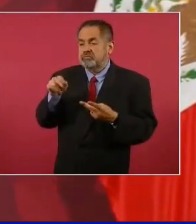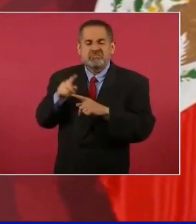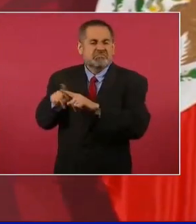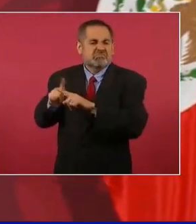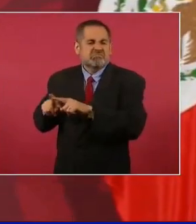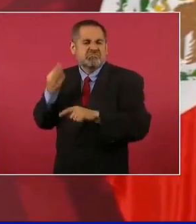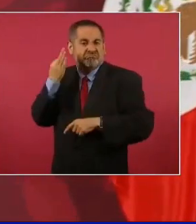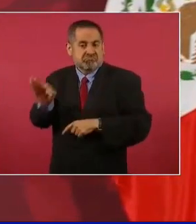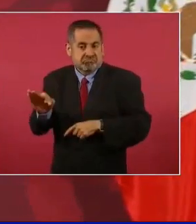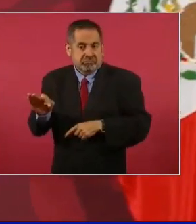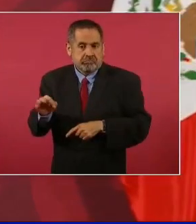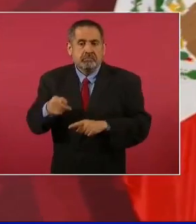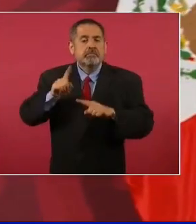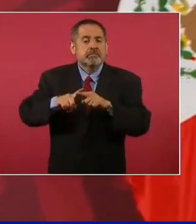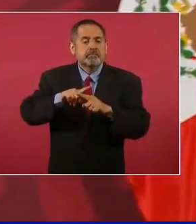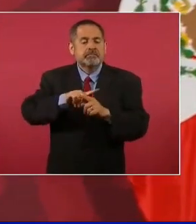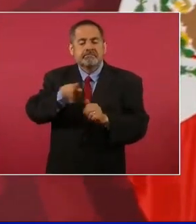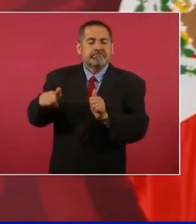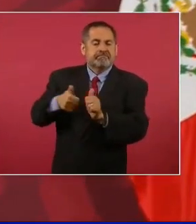Pero el que organiza